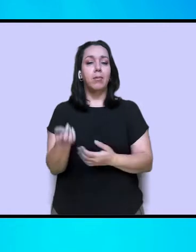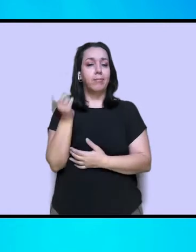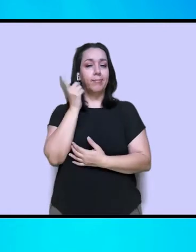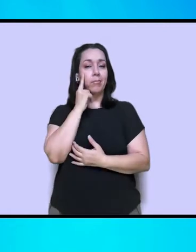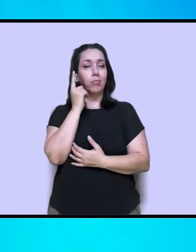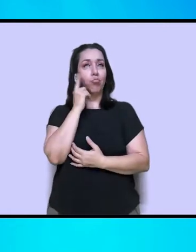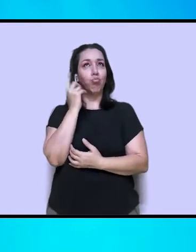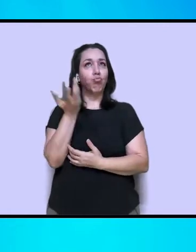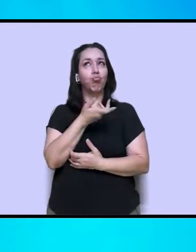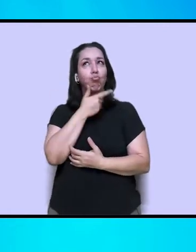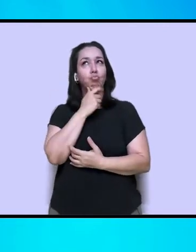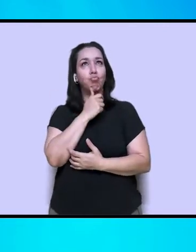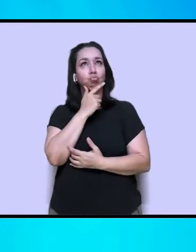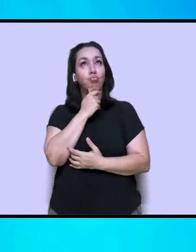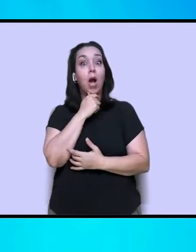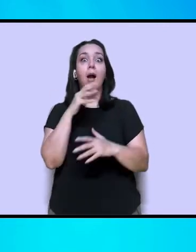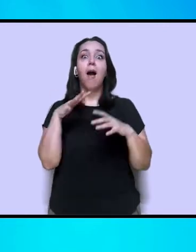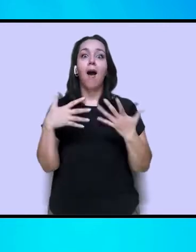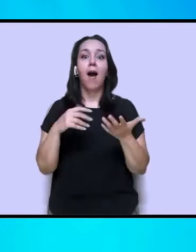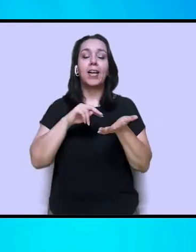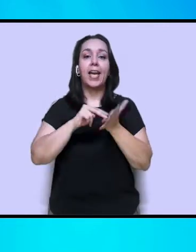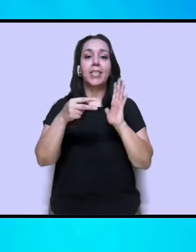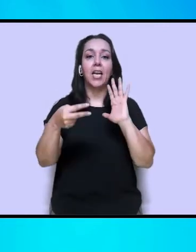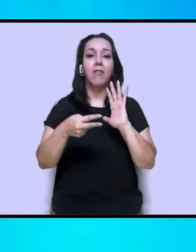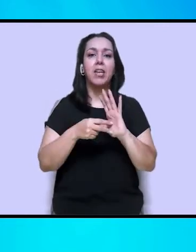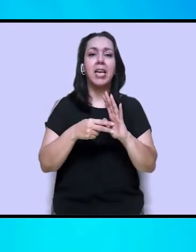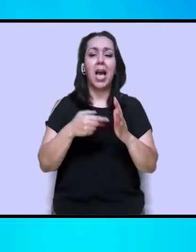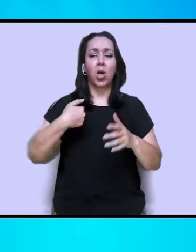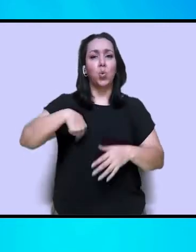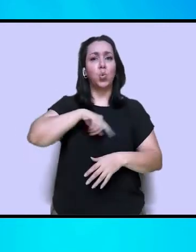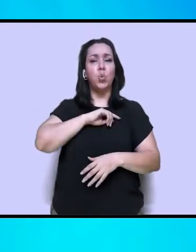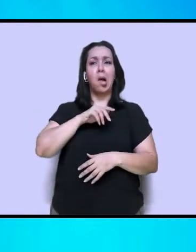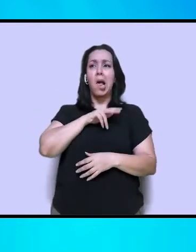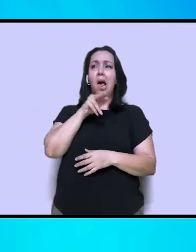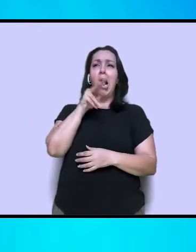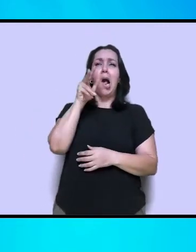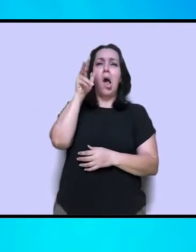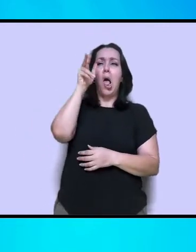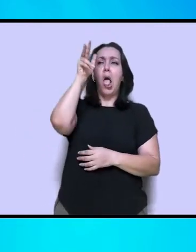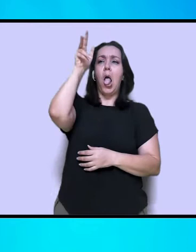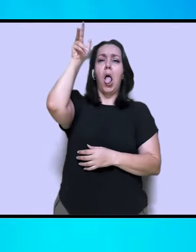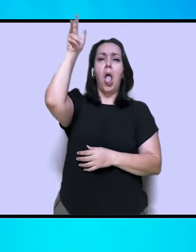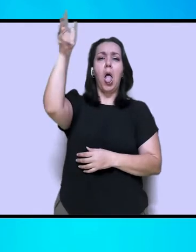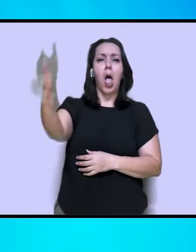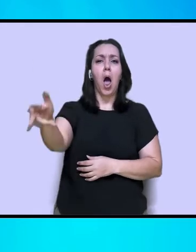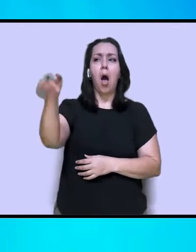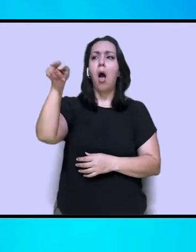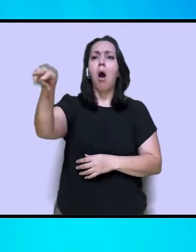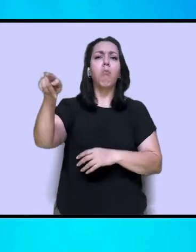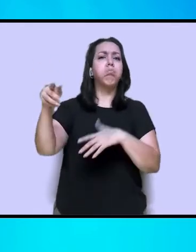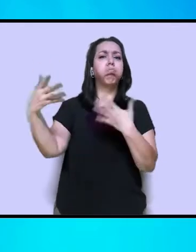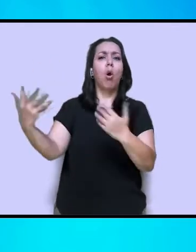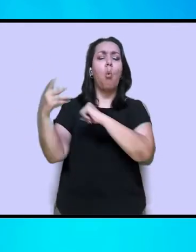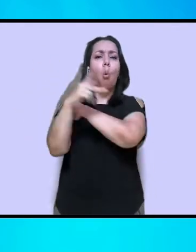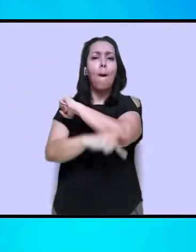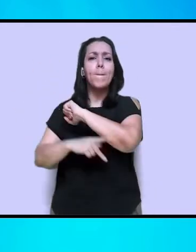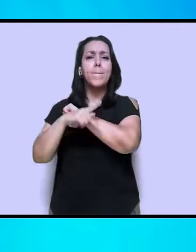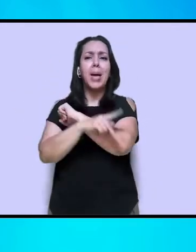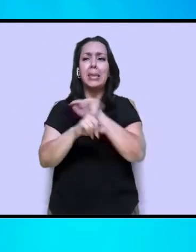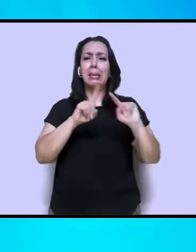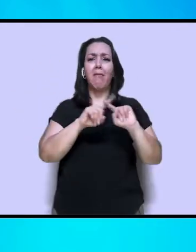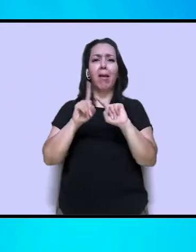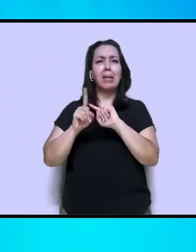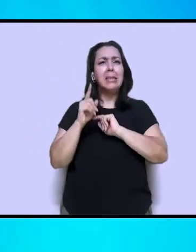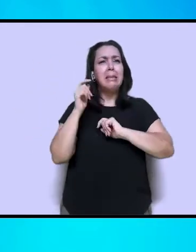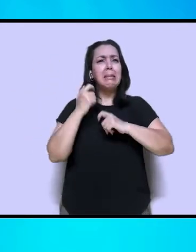por un momento, ¿qué significaría que nos tocara migrar de nuestro país de manera emergente por alguna situación de